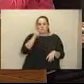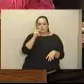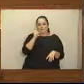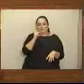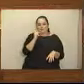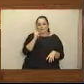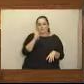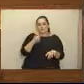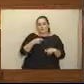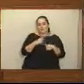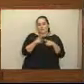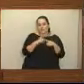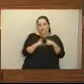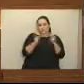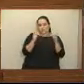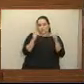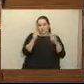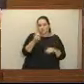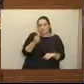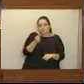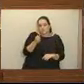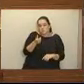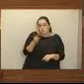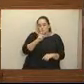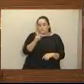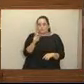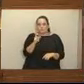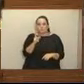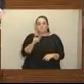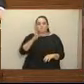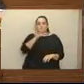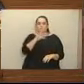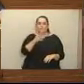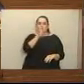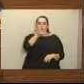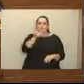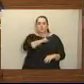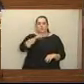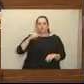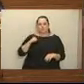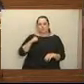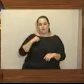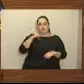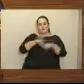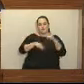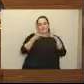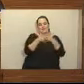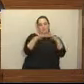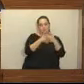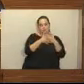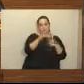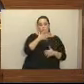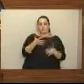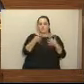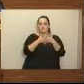La corrupción, como un rayo que no cesa, que últimamente ilumina mucho esta comunidad, yo creo que es un asunto estructural, porque hay estructuras